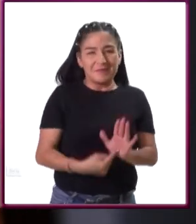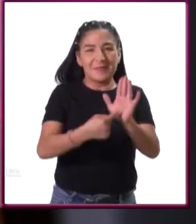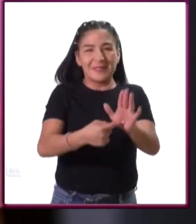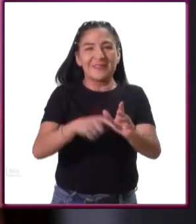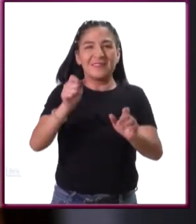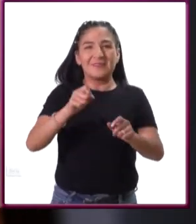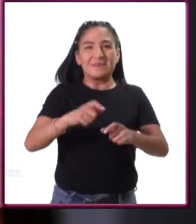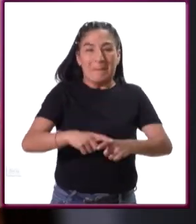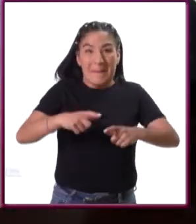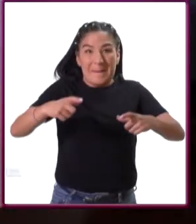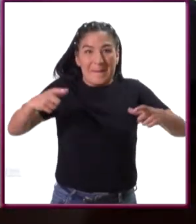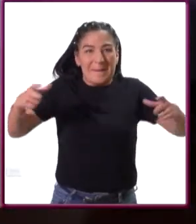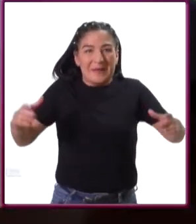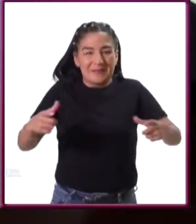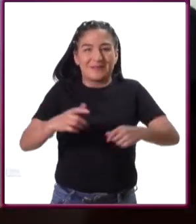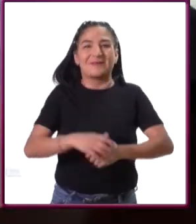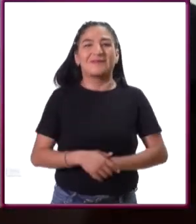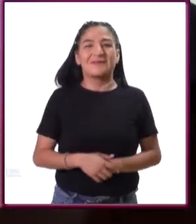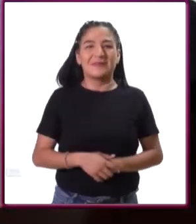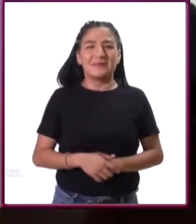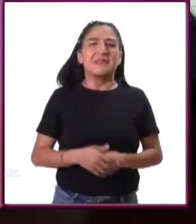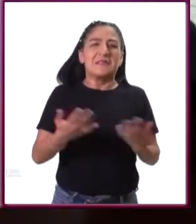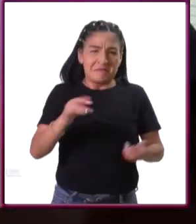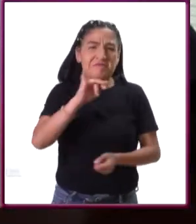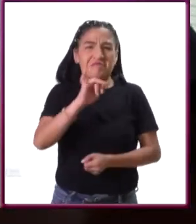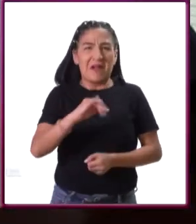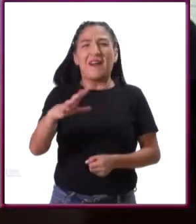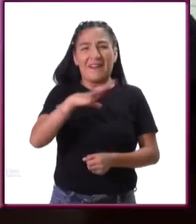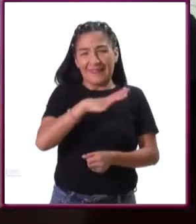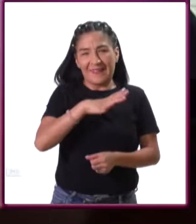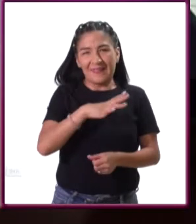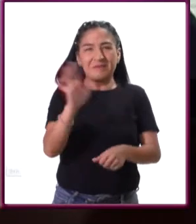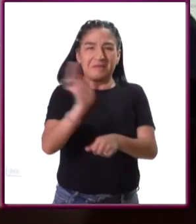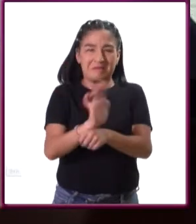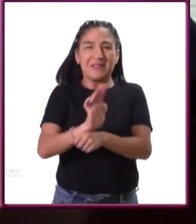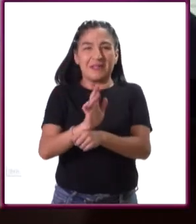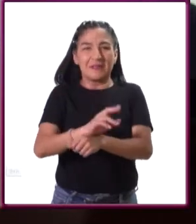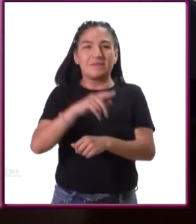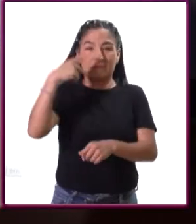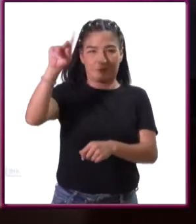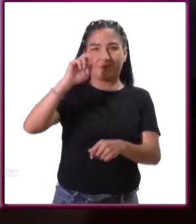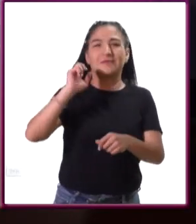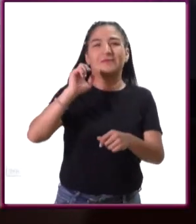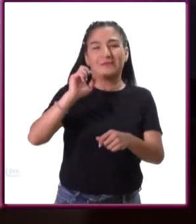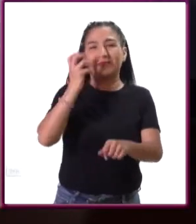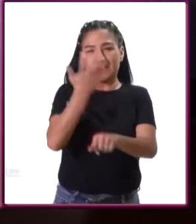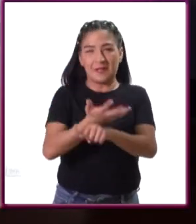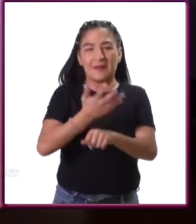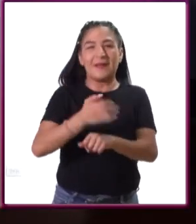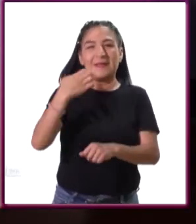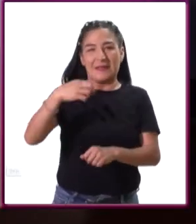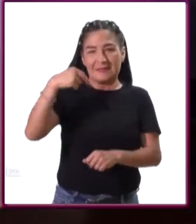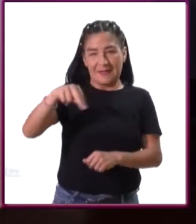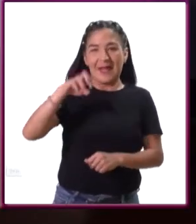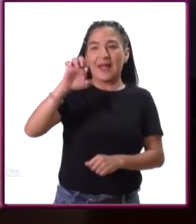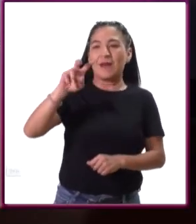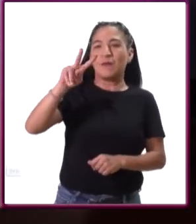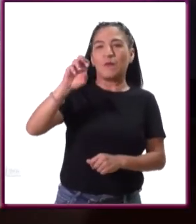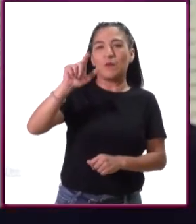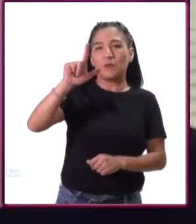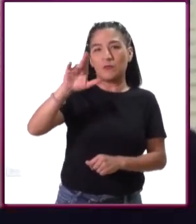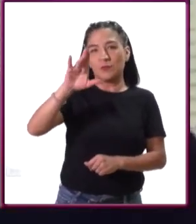exponencial? Sí, de hecho hay una película estadounidense que se llama Evolution, dirigida por Ivan